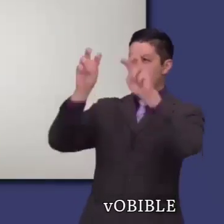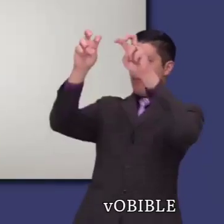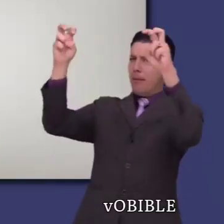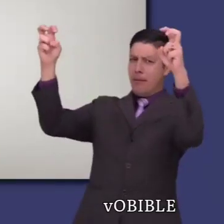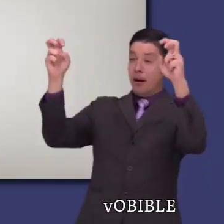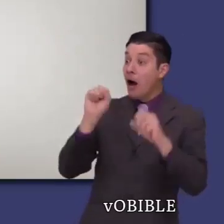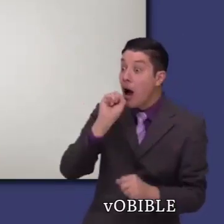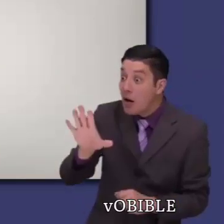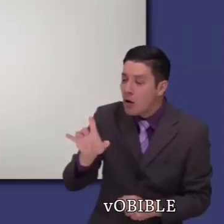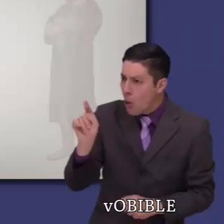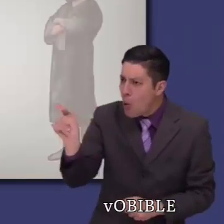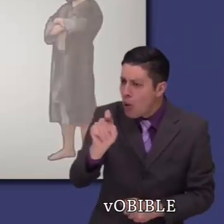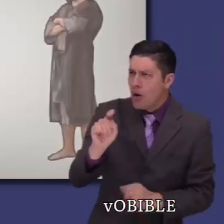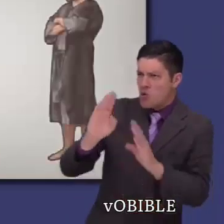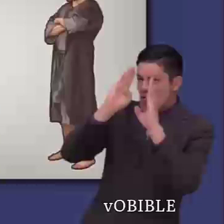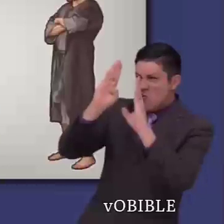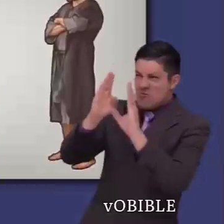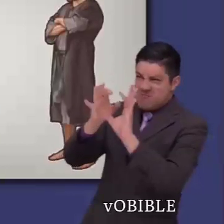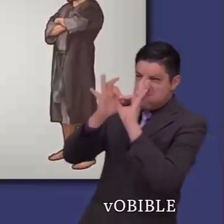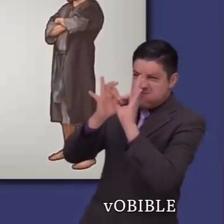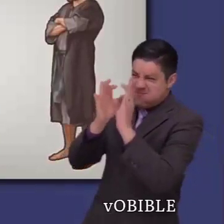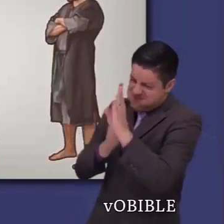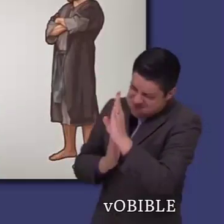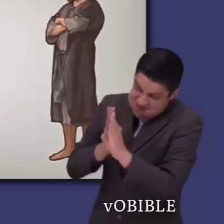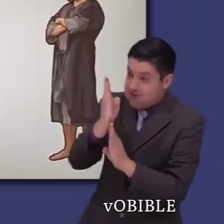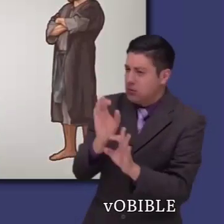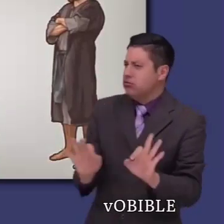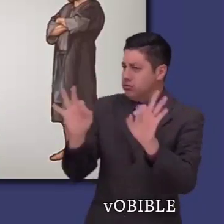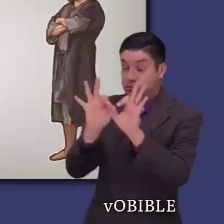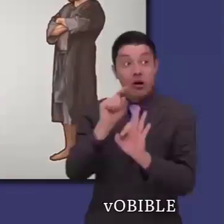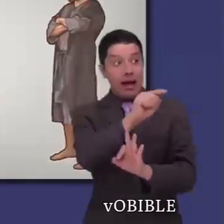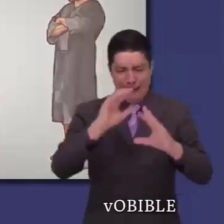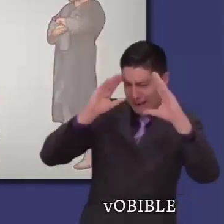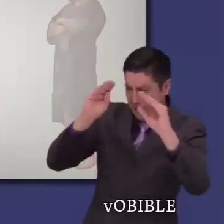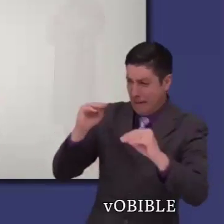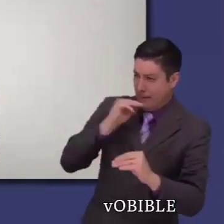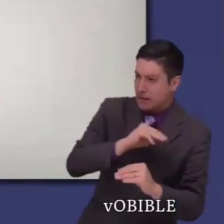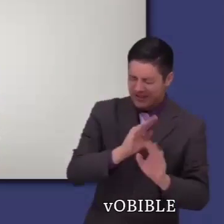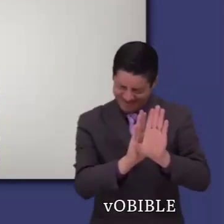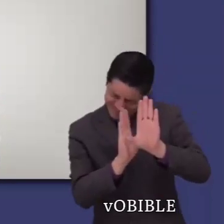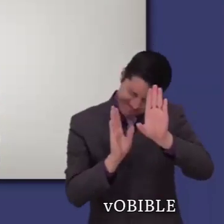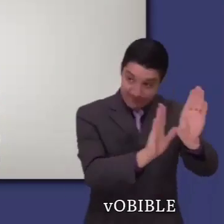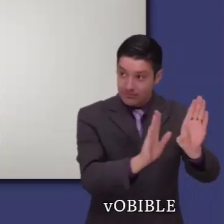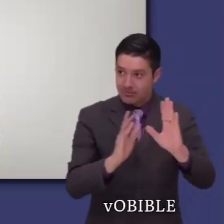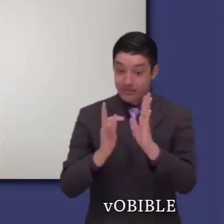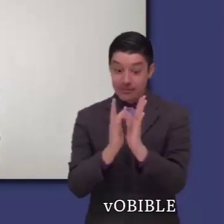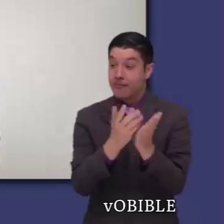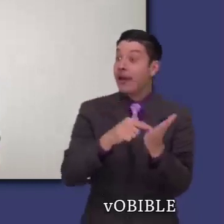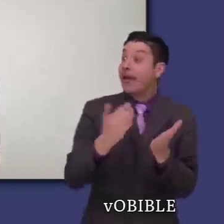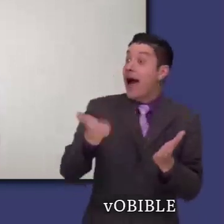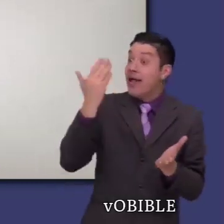que aseguren su llamada celestial, a que tengan mucho cuidado con los falsos maestros y a que presten atención a la